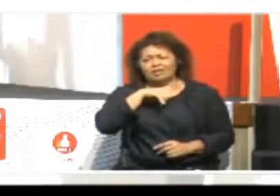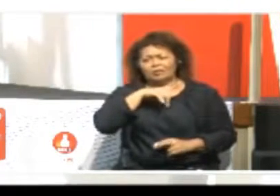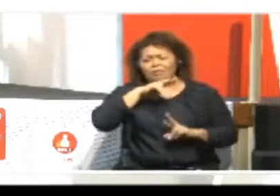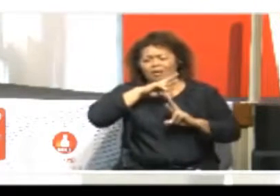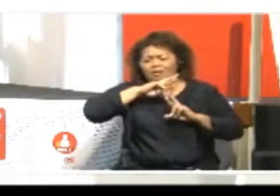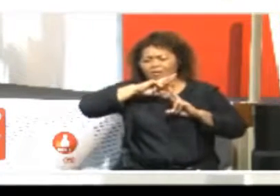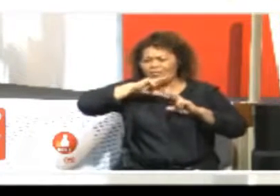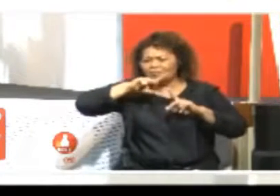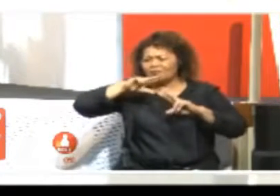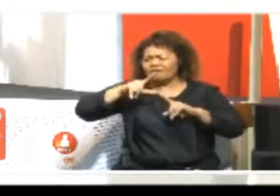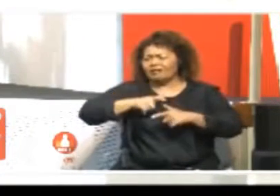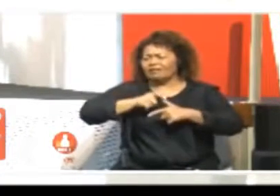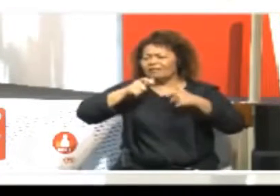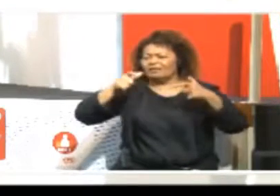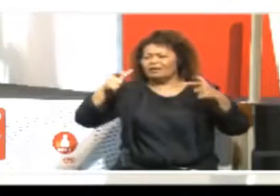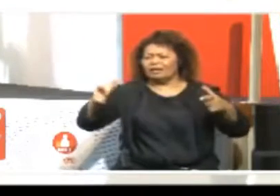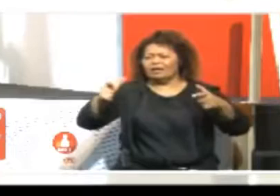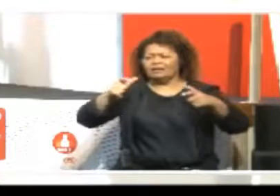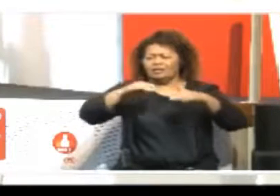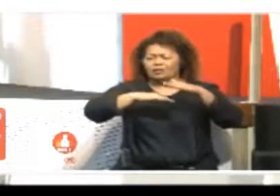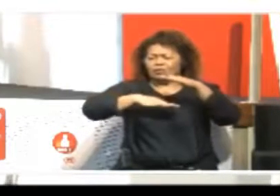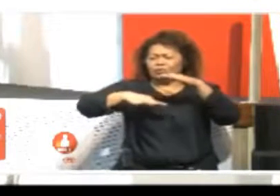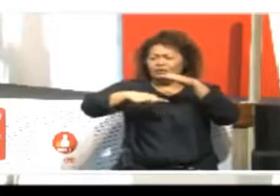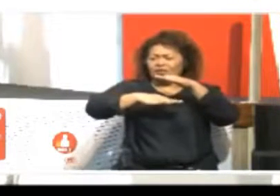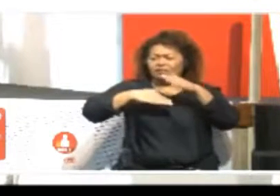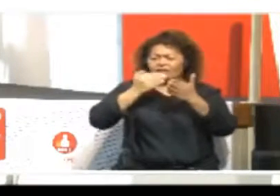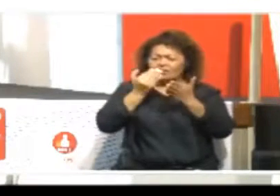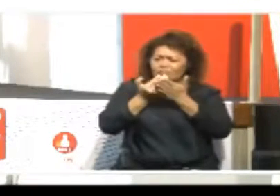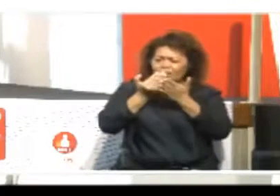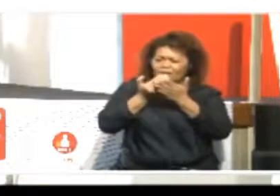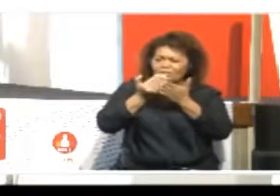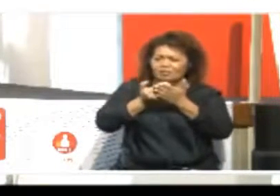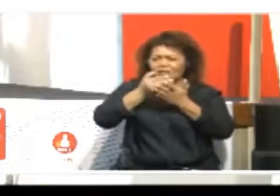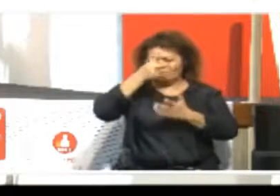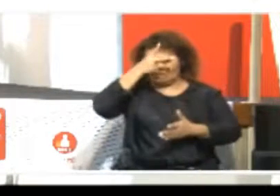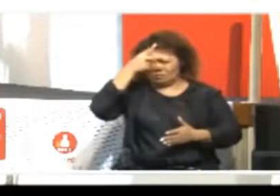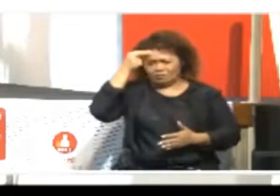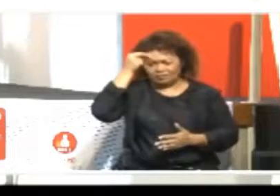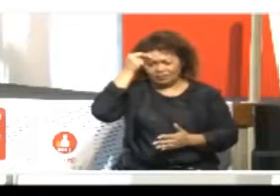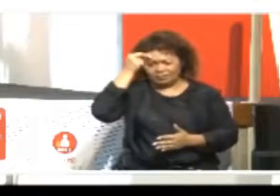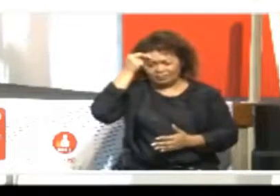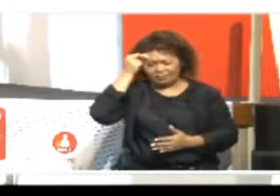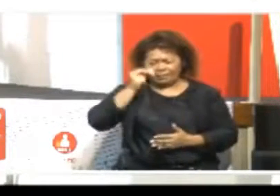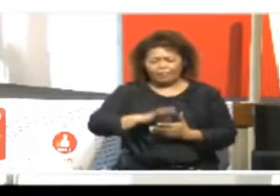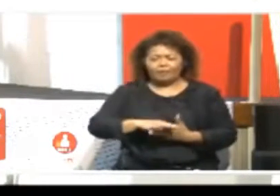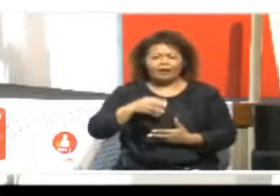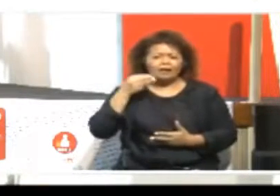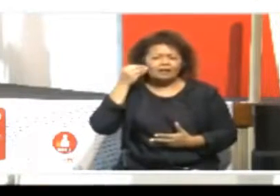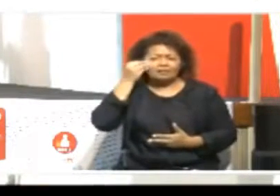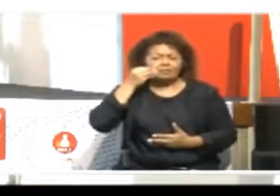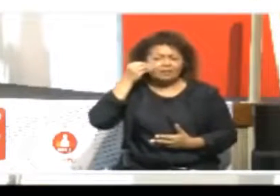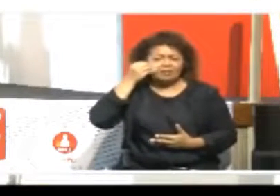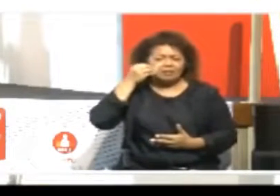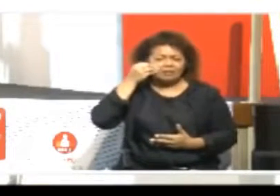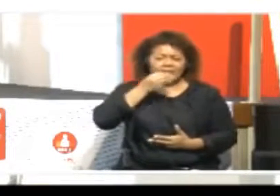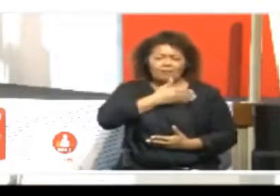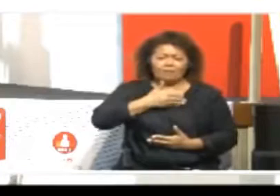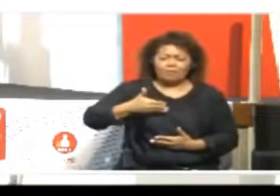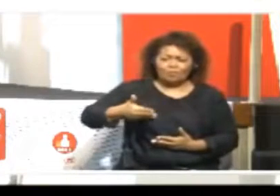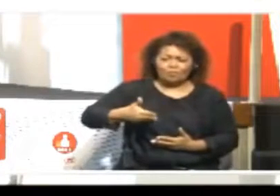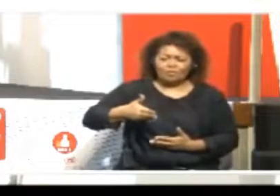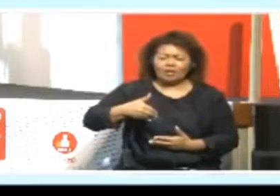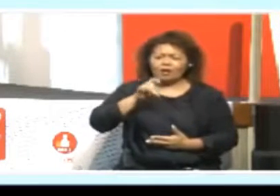los alcaldes. Vemos que en experiencia pública solamente el 38% tenían experiencia pública y